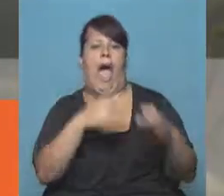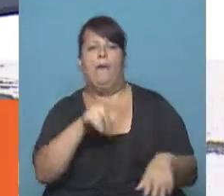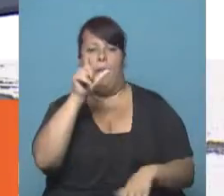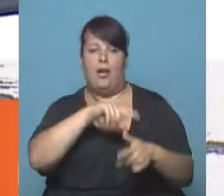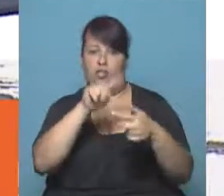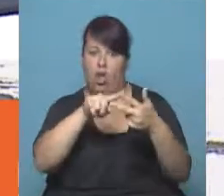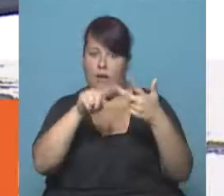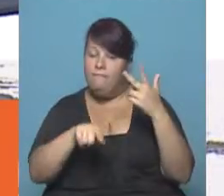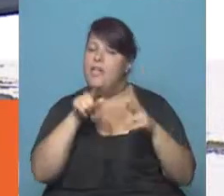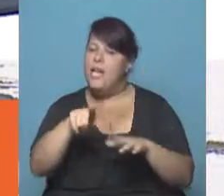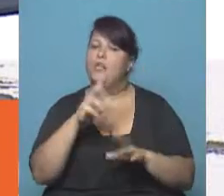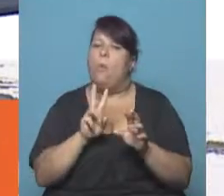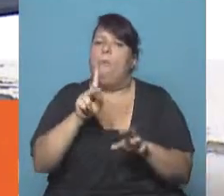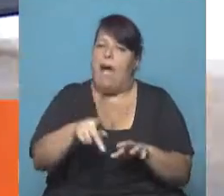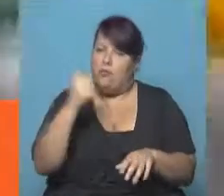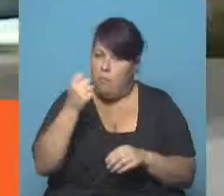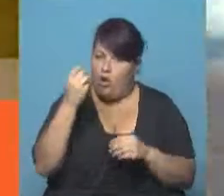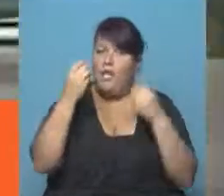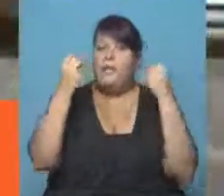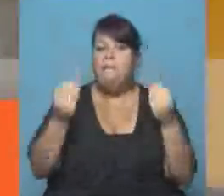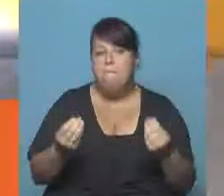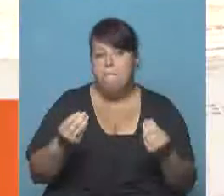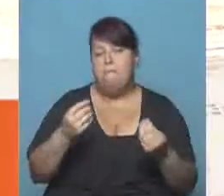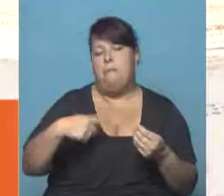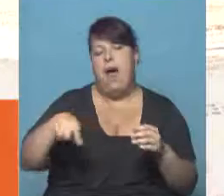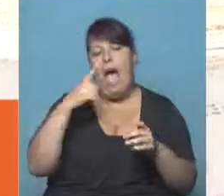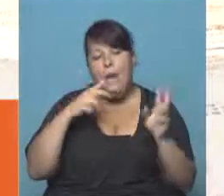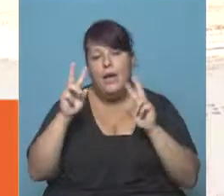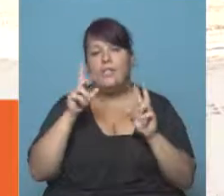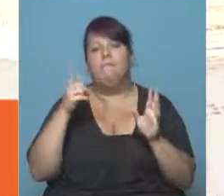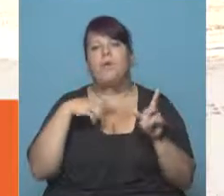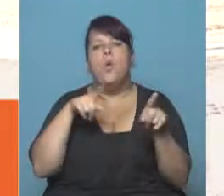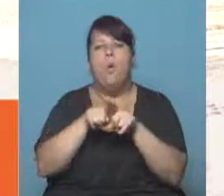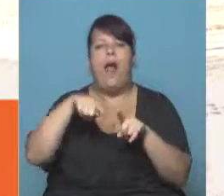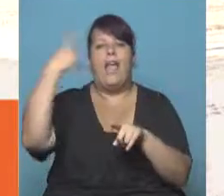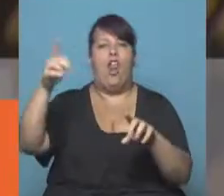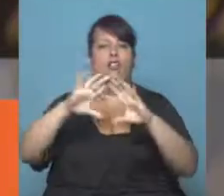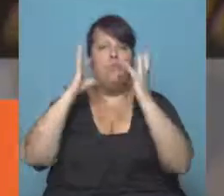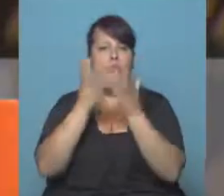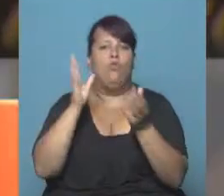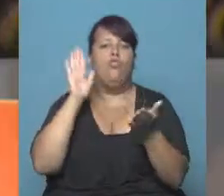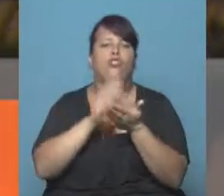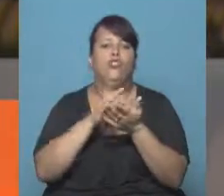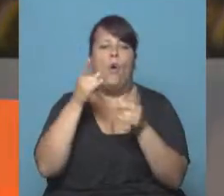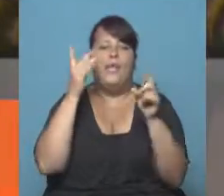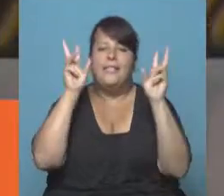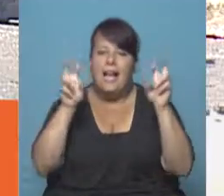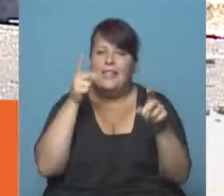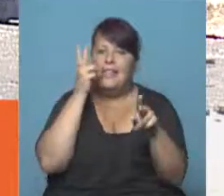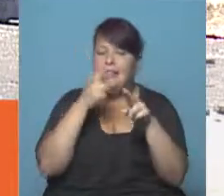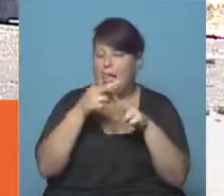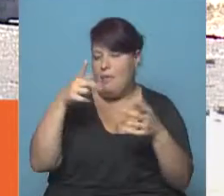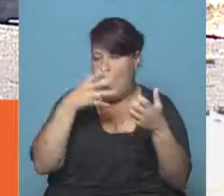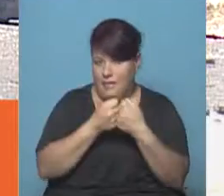de personas es un gran paso adelante para tratar de parecernos al resto del mundo en cuanto a la tipificación de este tipo de